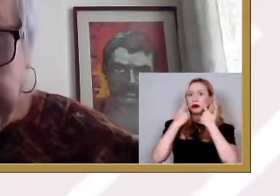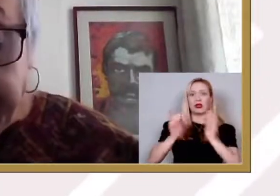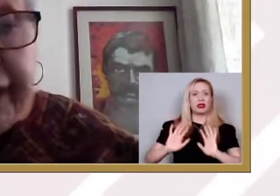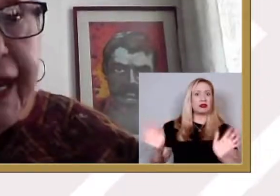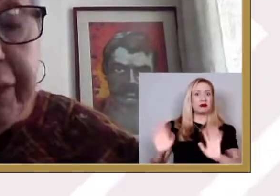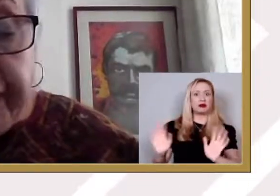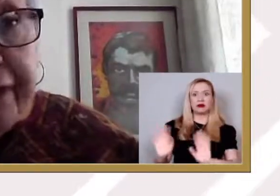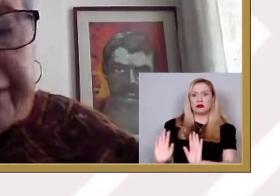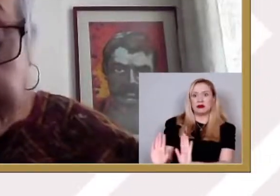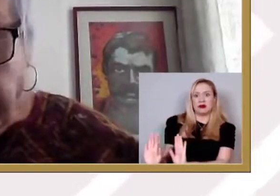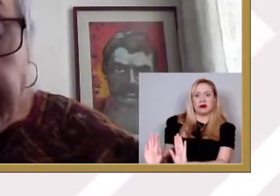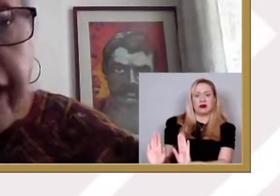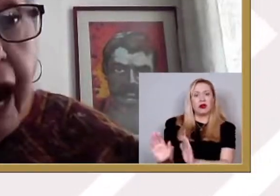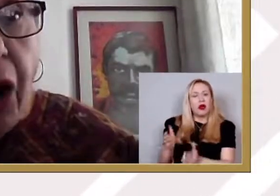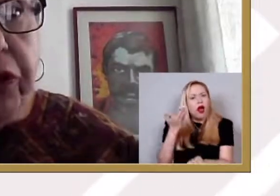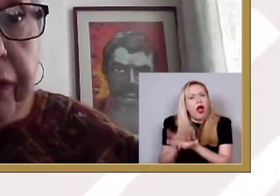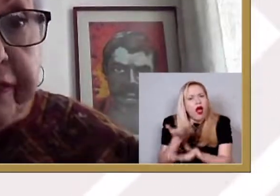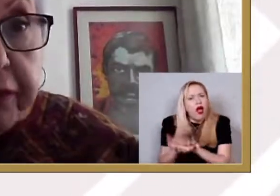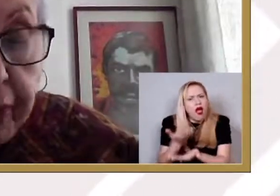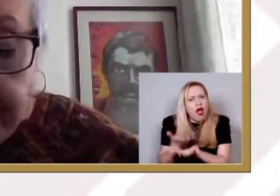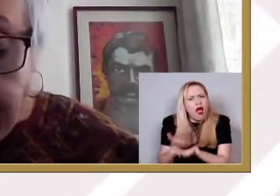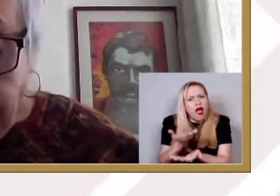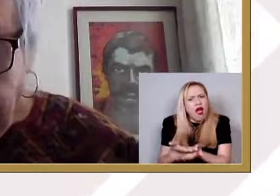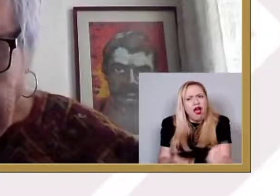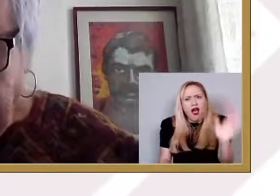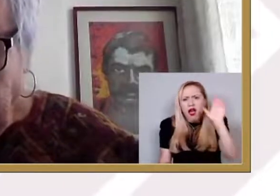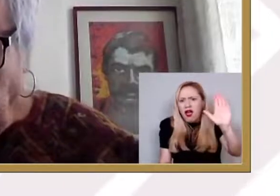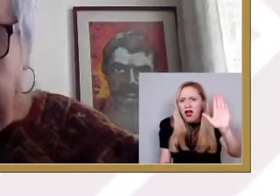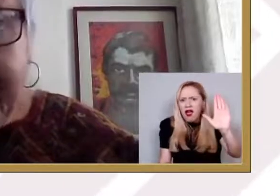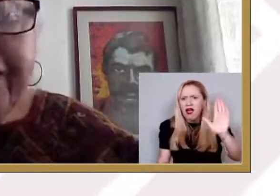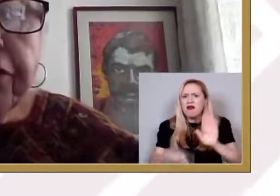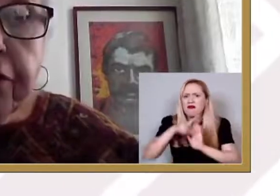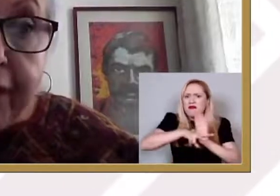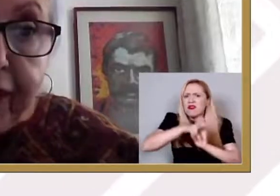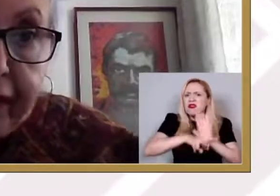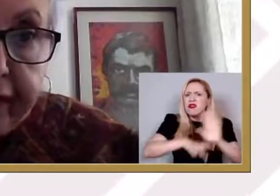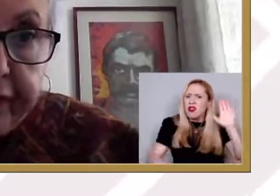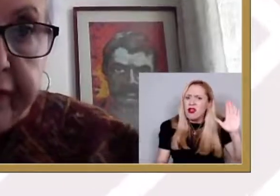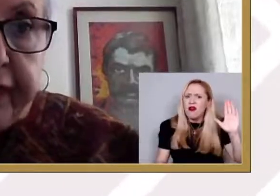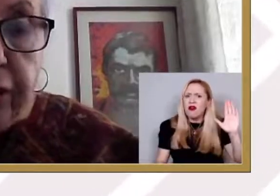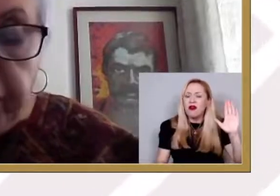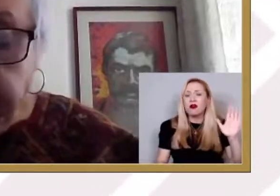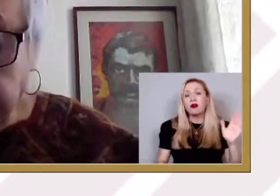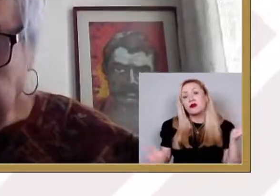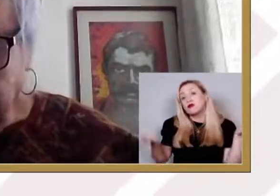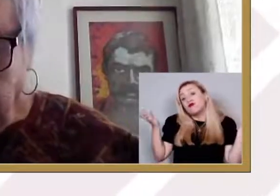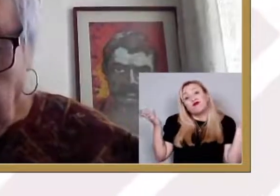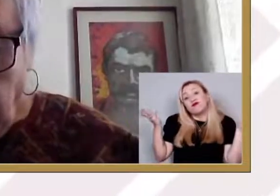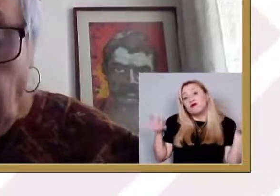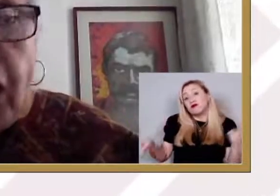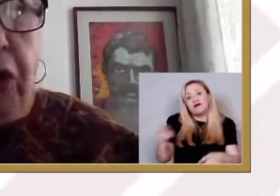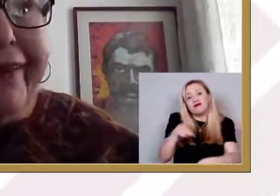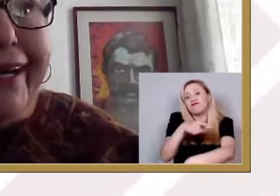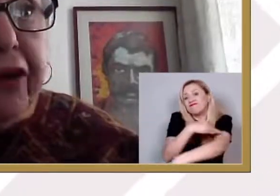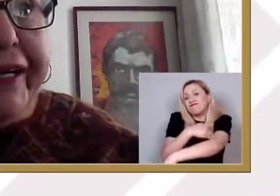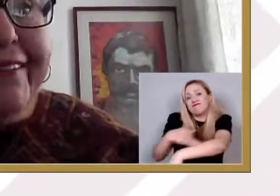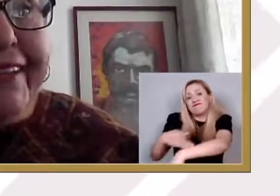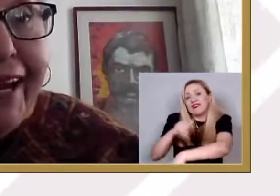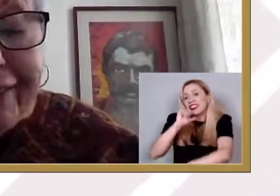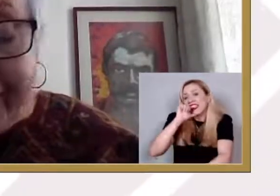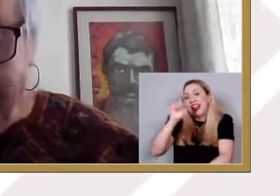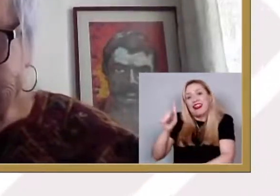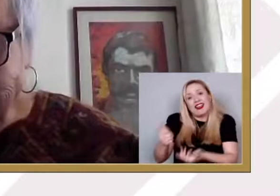a pesar de la evidencia audiovisual, no eran sus familiares, entre comillas. Lo